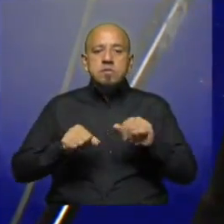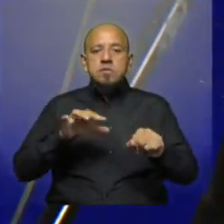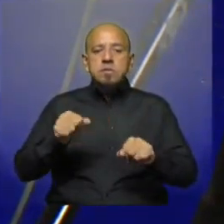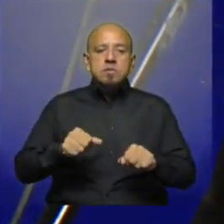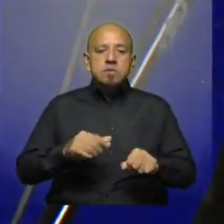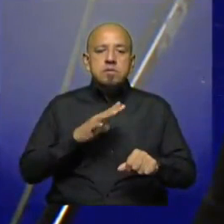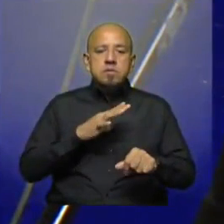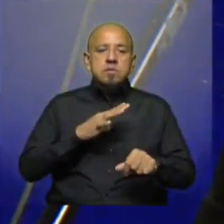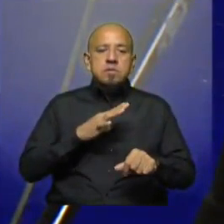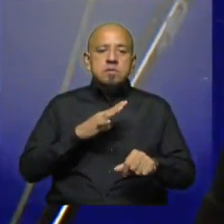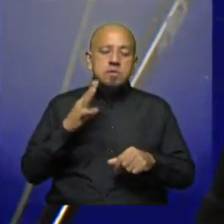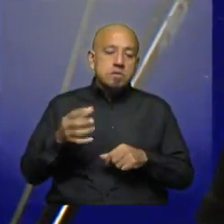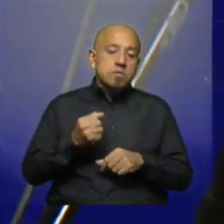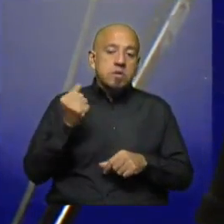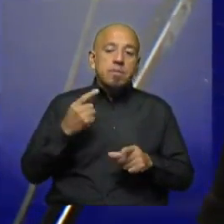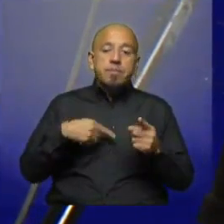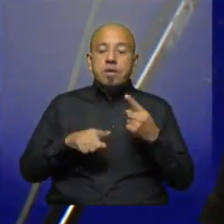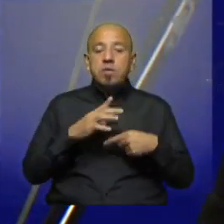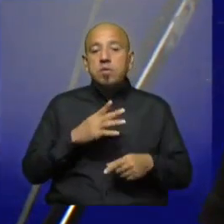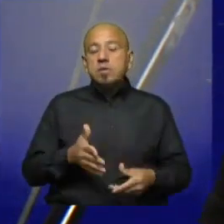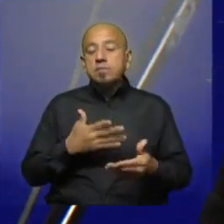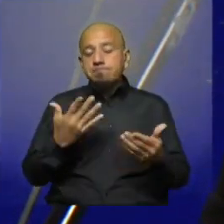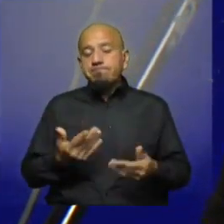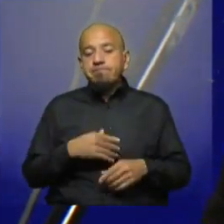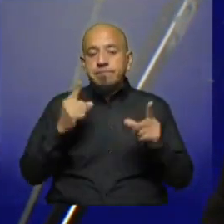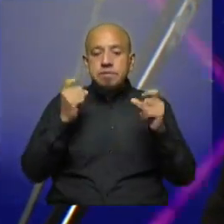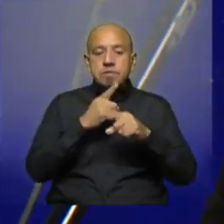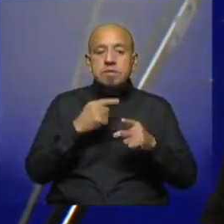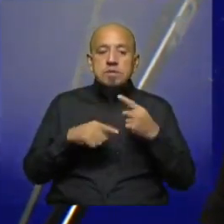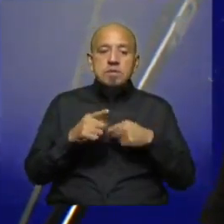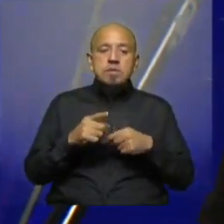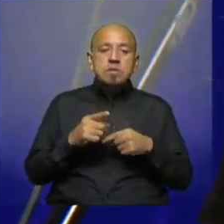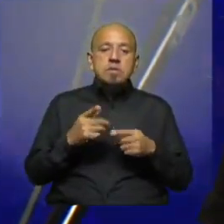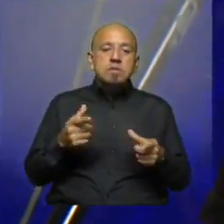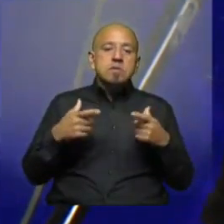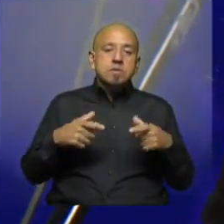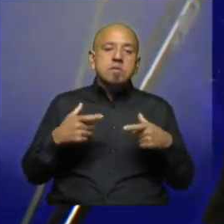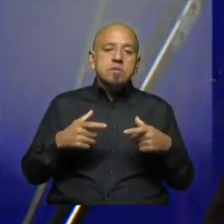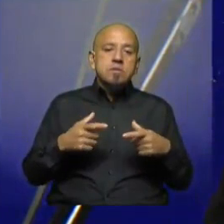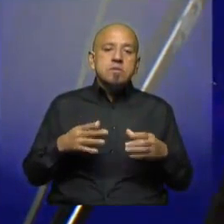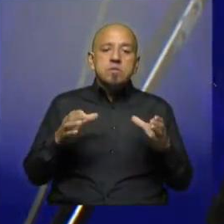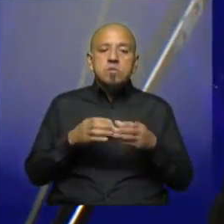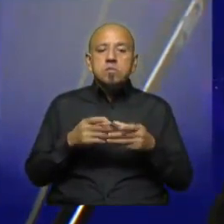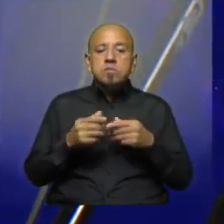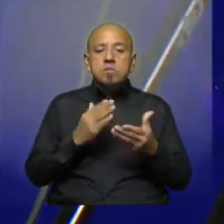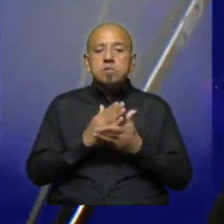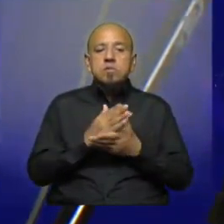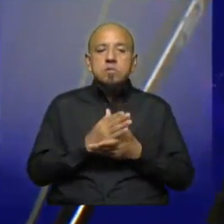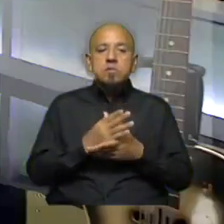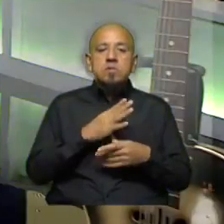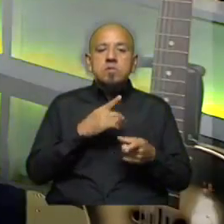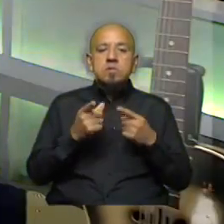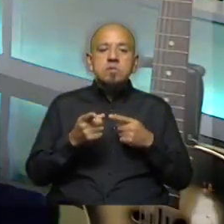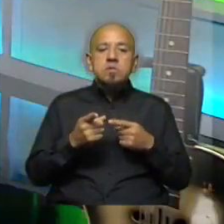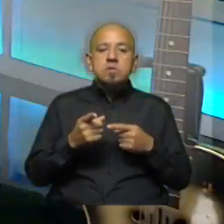se vienen conquistando cada vez más, pero bueno, que cuestan mucho todavía. Claro. Y por suerte, en la banda siempre hubo un lugar, que en